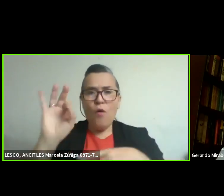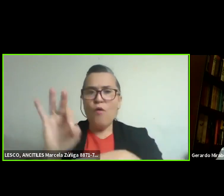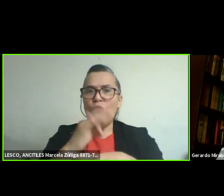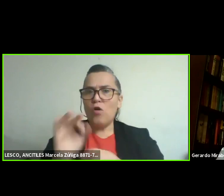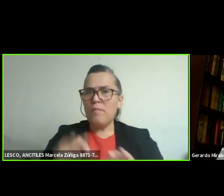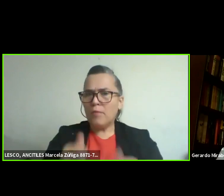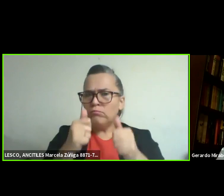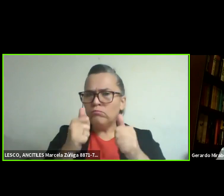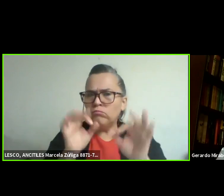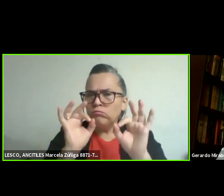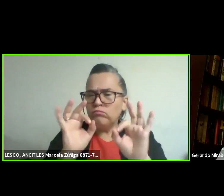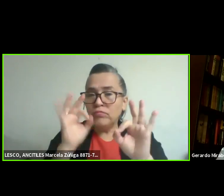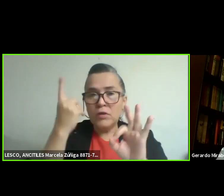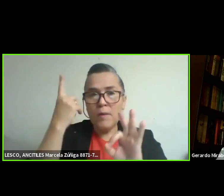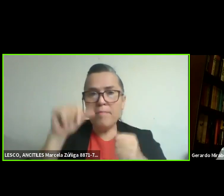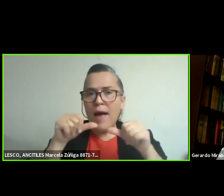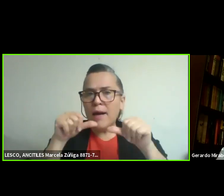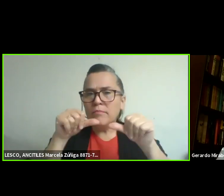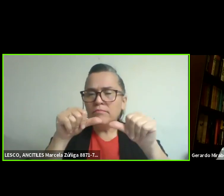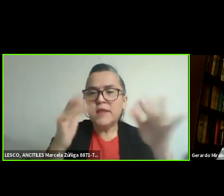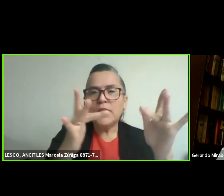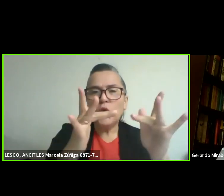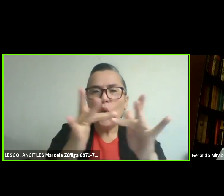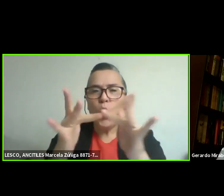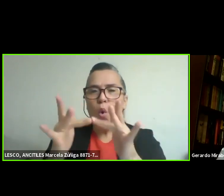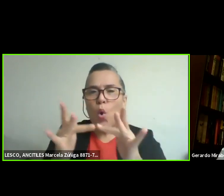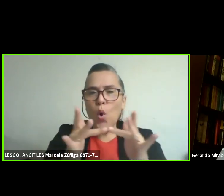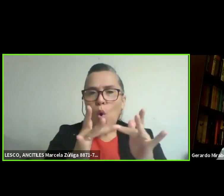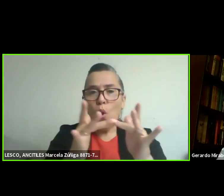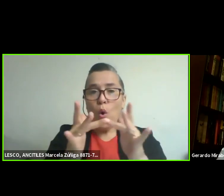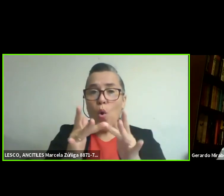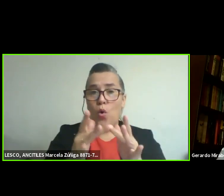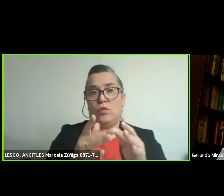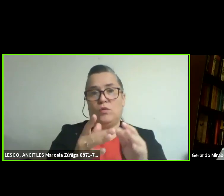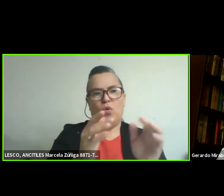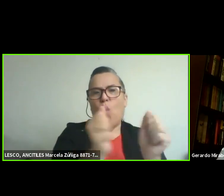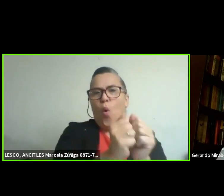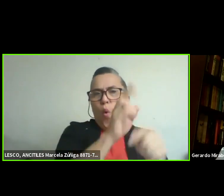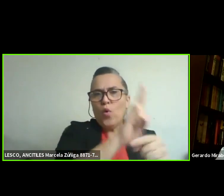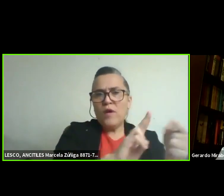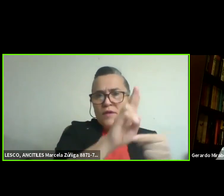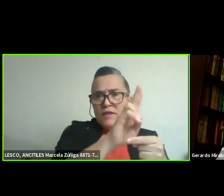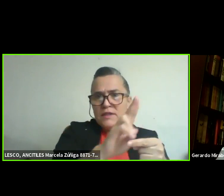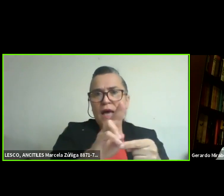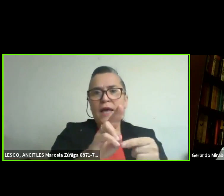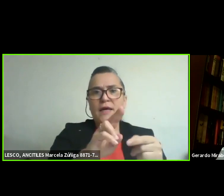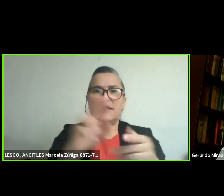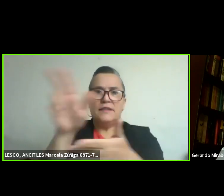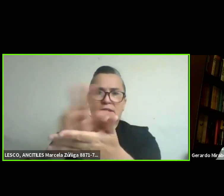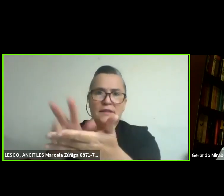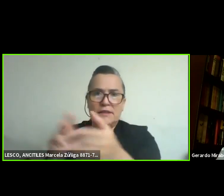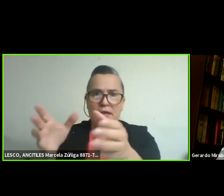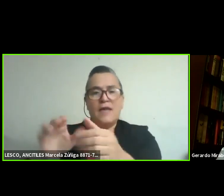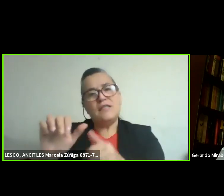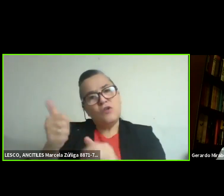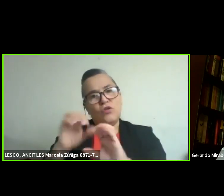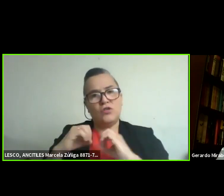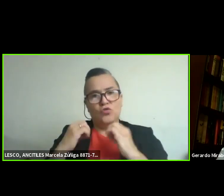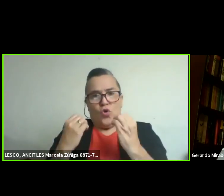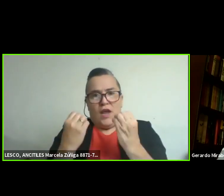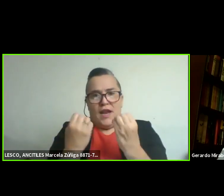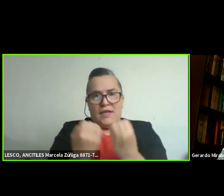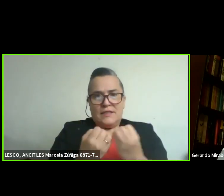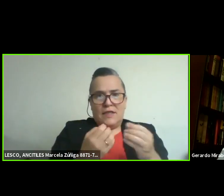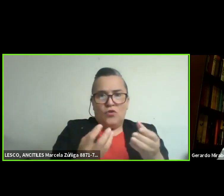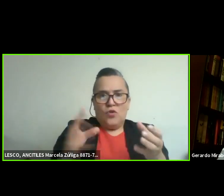efectivo para mantenernos en contacto no solamente con nuestras universidades miembros destinadas sino con muchas organizaciones que se